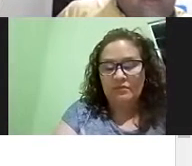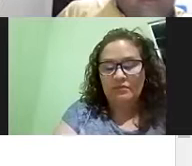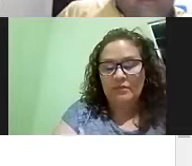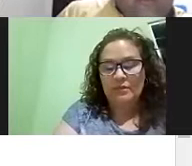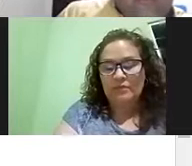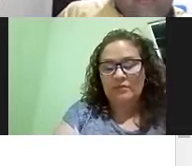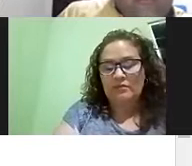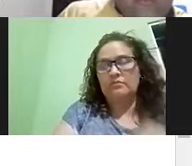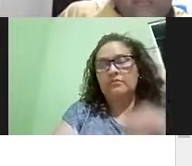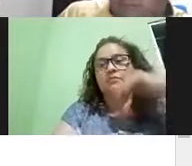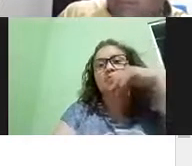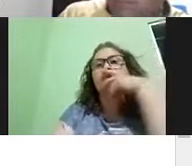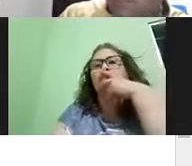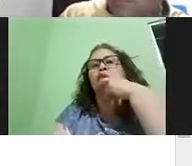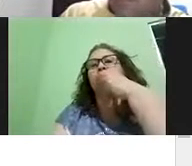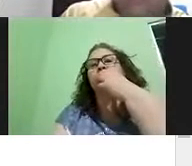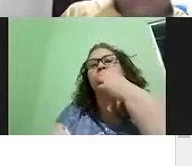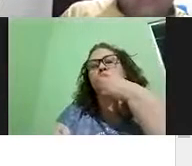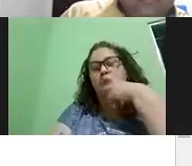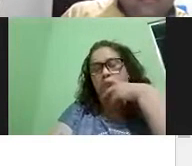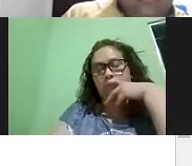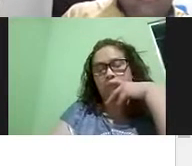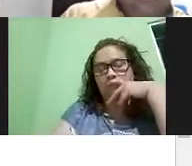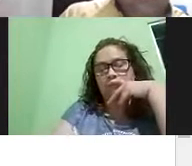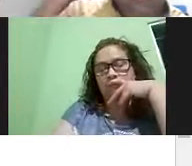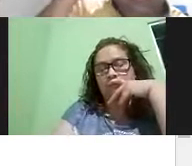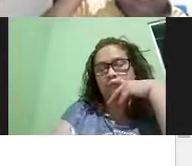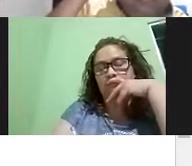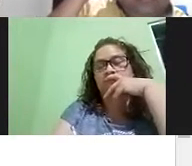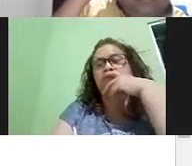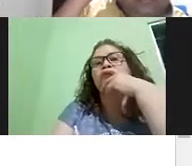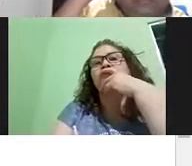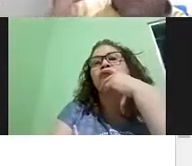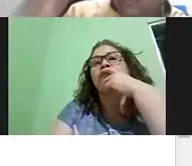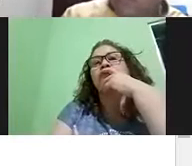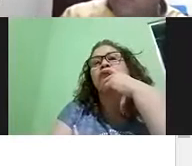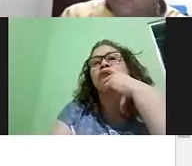What's your name? Very good. Name. Ahora falló en la name.